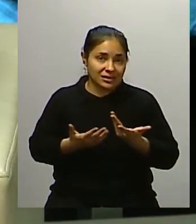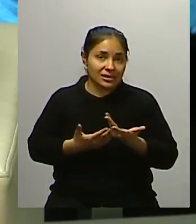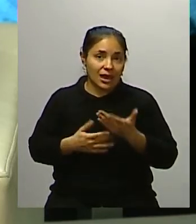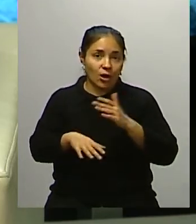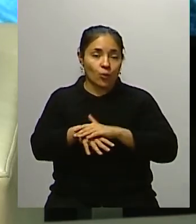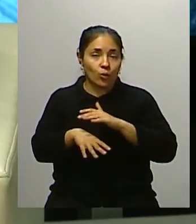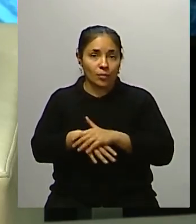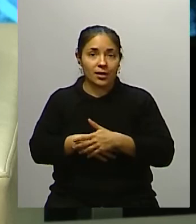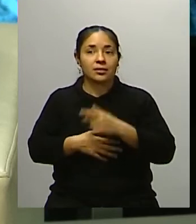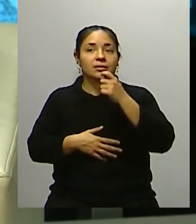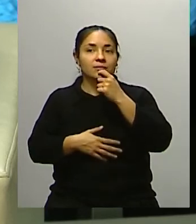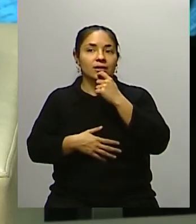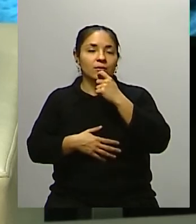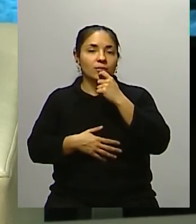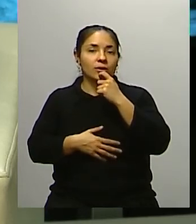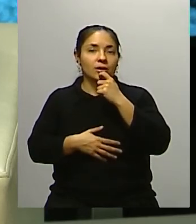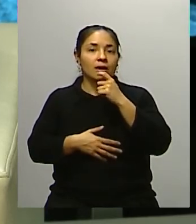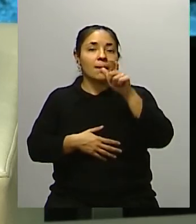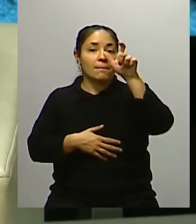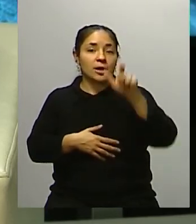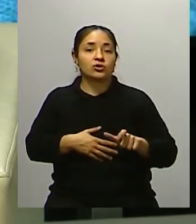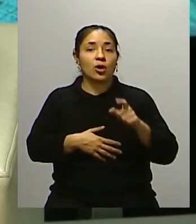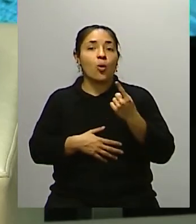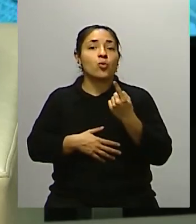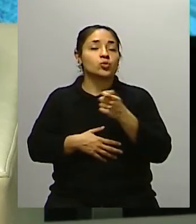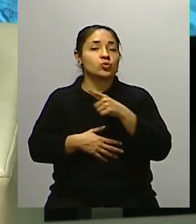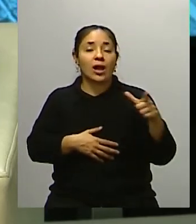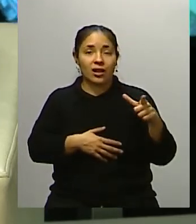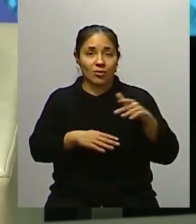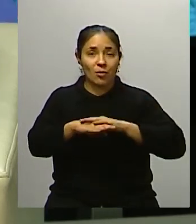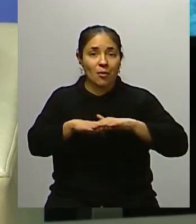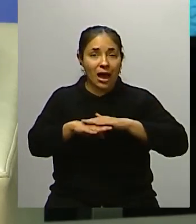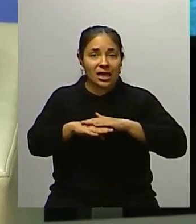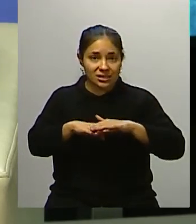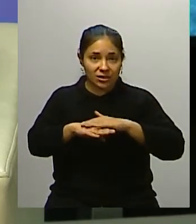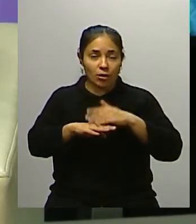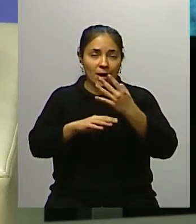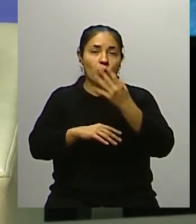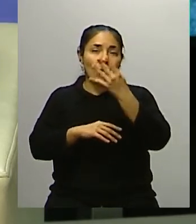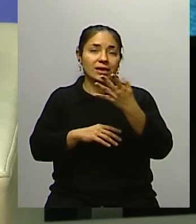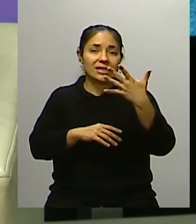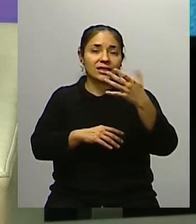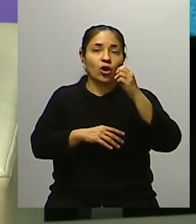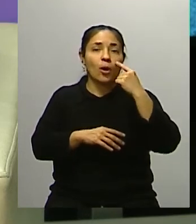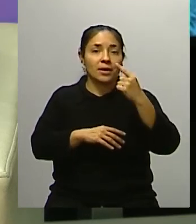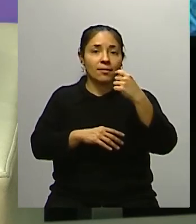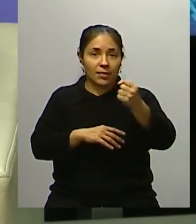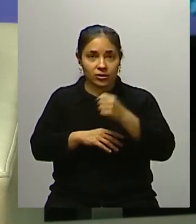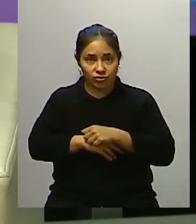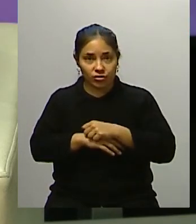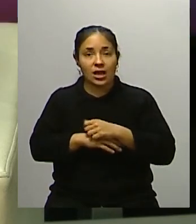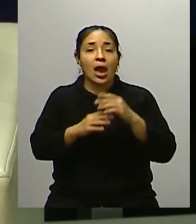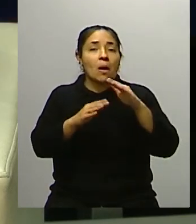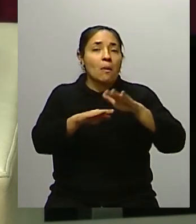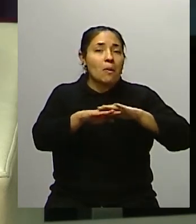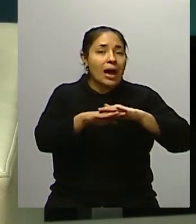no hay manera de que la persona con un solo salario, que el salario mínimo vital y móvil aproximadamente está en 45.000 Sí. pesos, pueda llegar a cubrir la canasta